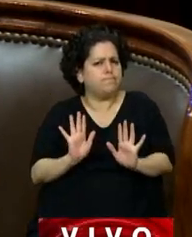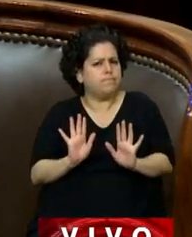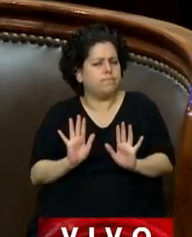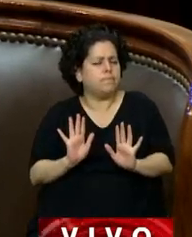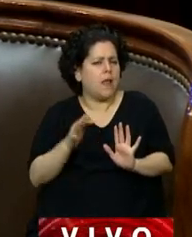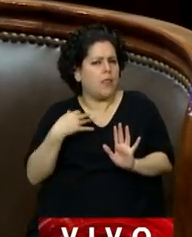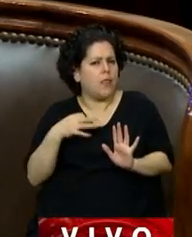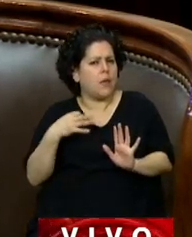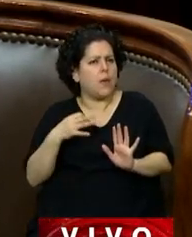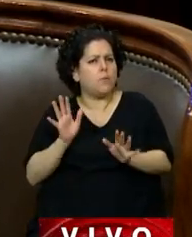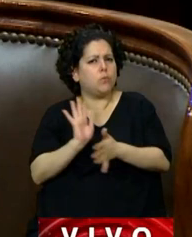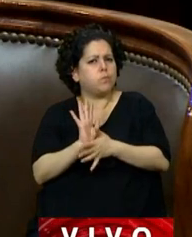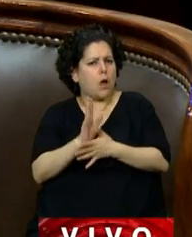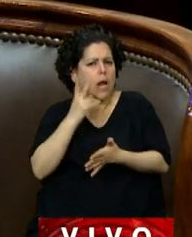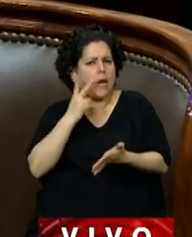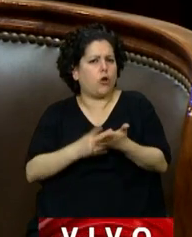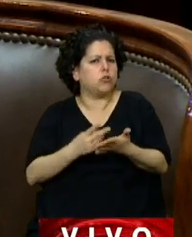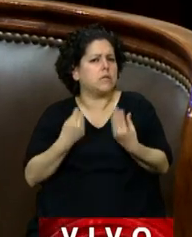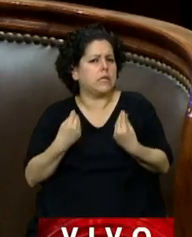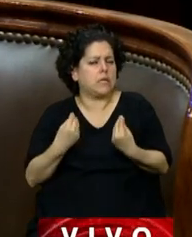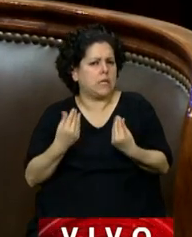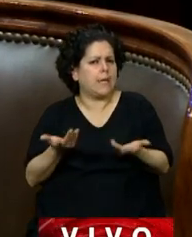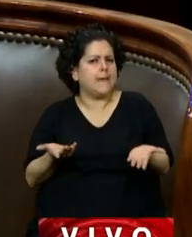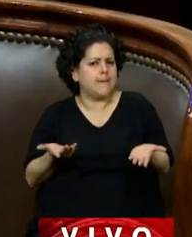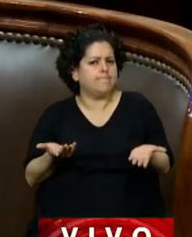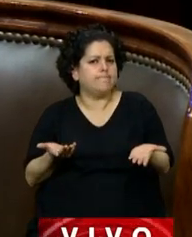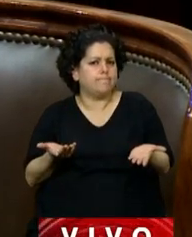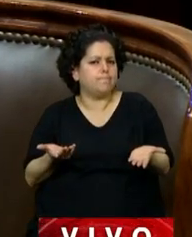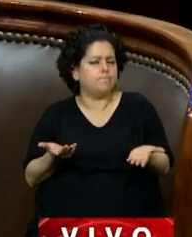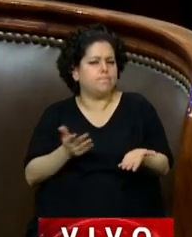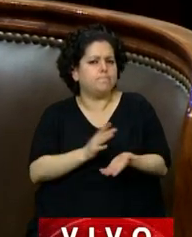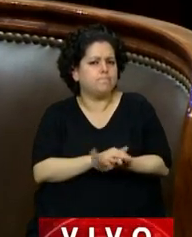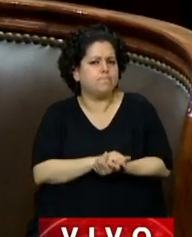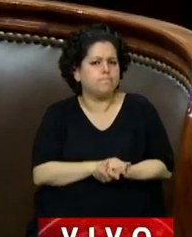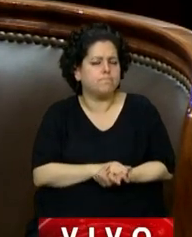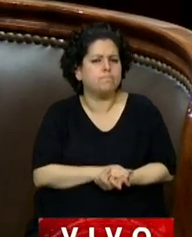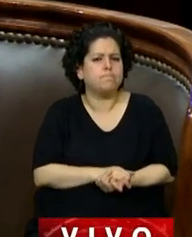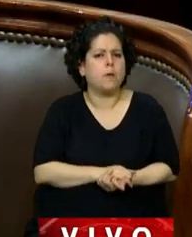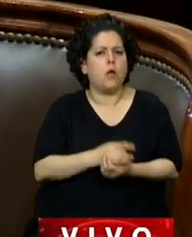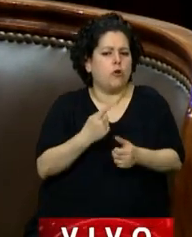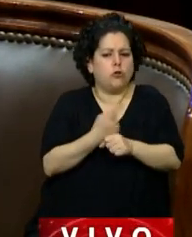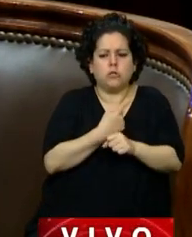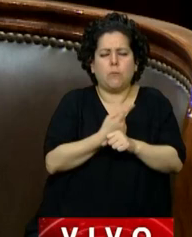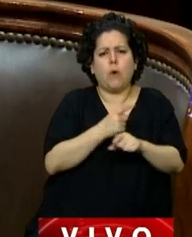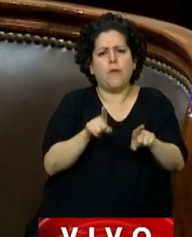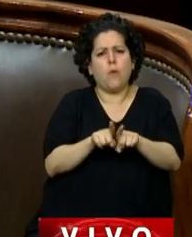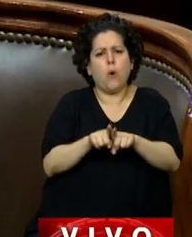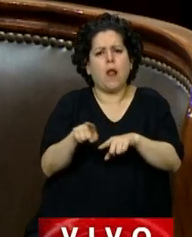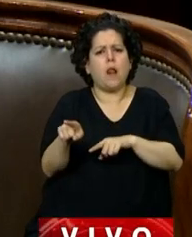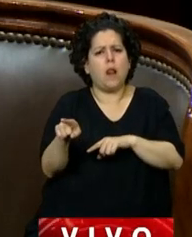y reconocer que bajo ningún punto de vista se puede seguir permitiendo